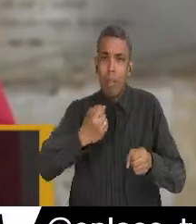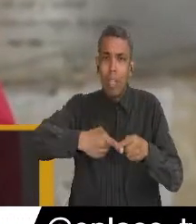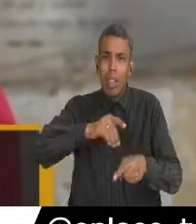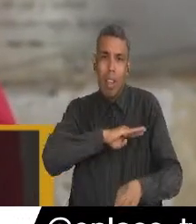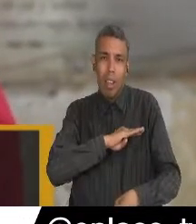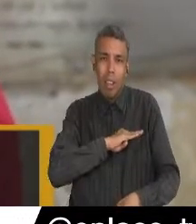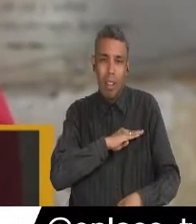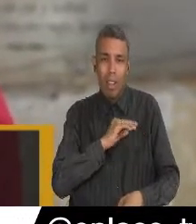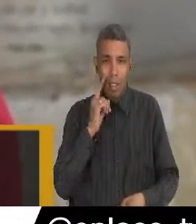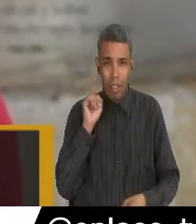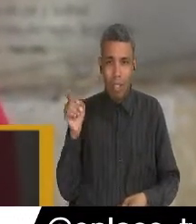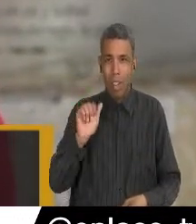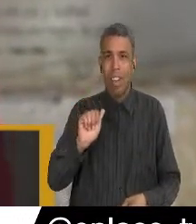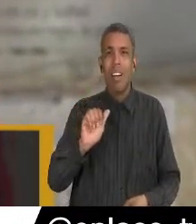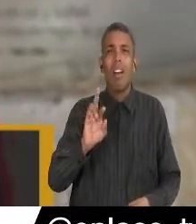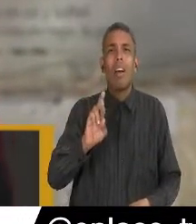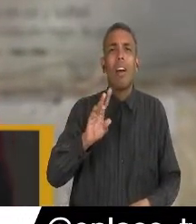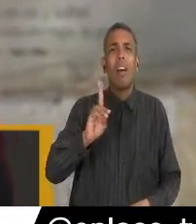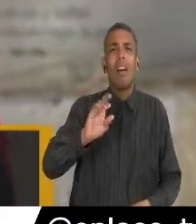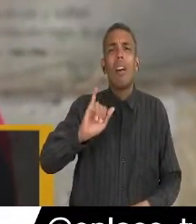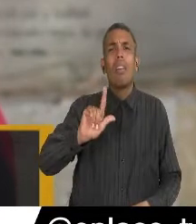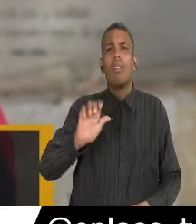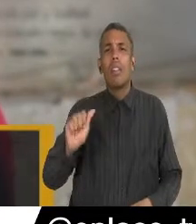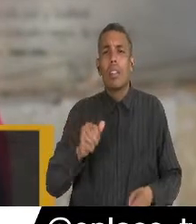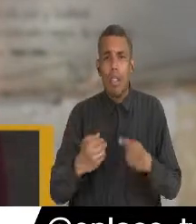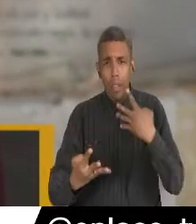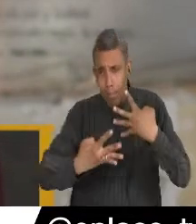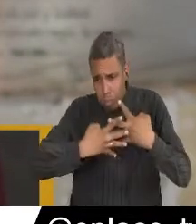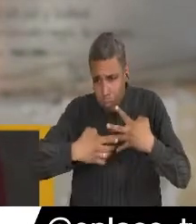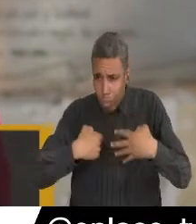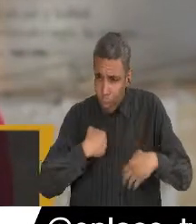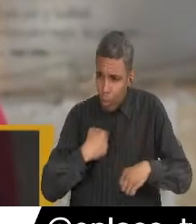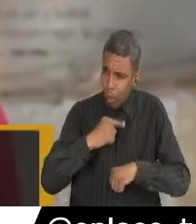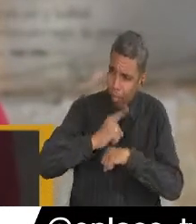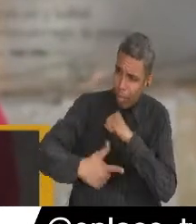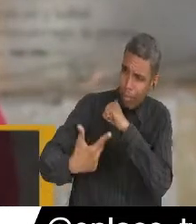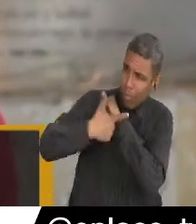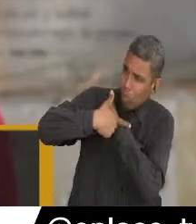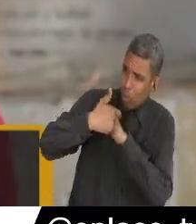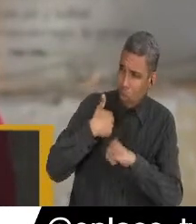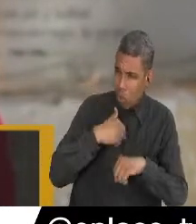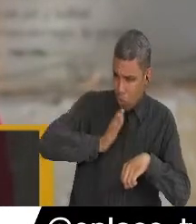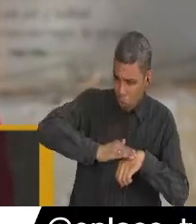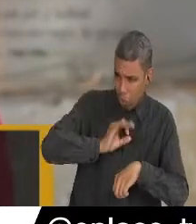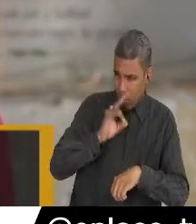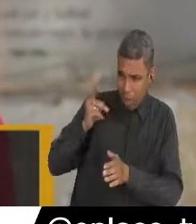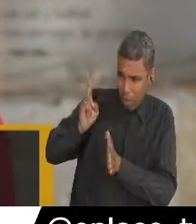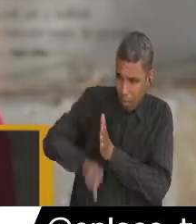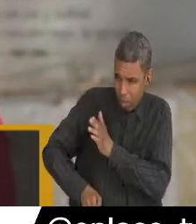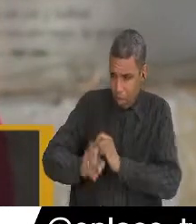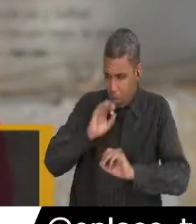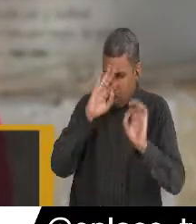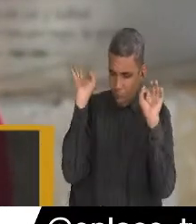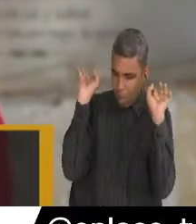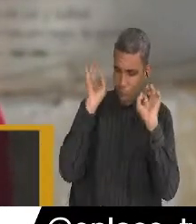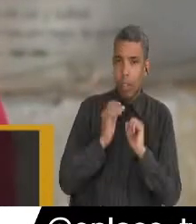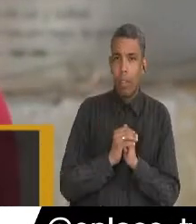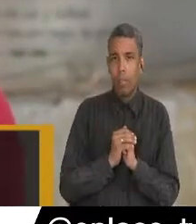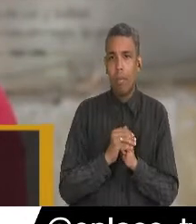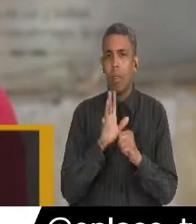de despacho que dice que la justicia fue injusta. Unos paramilitares que dicen que hubo una relación de